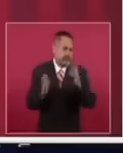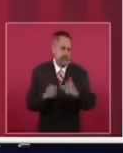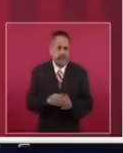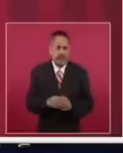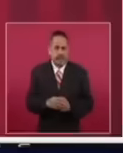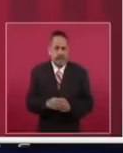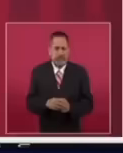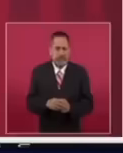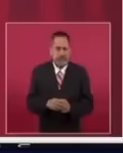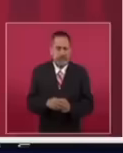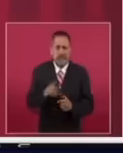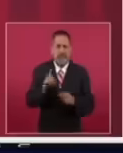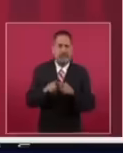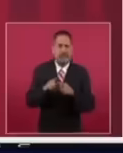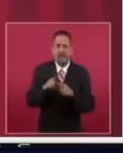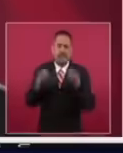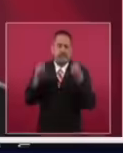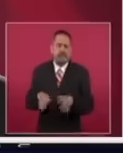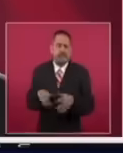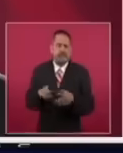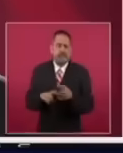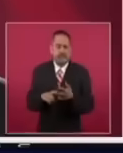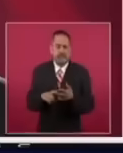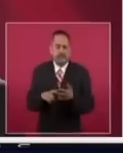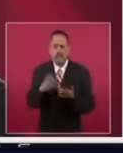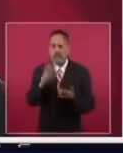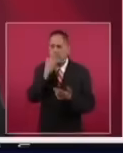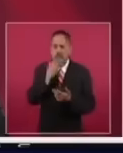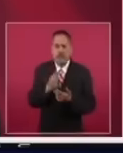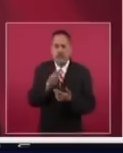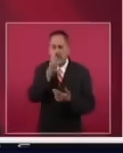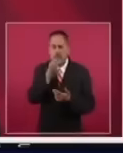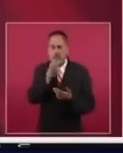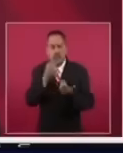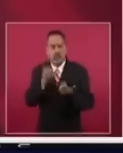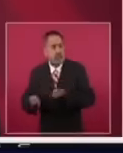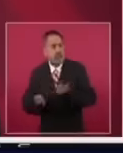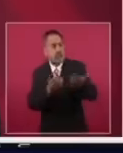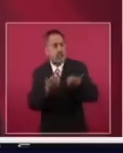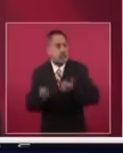porque se afecta el suministro de